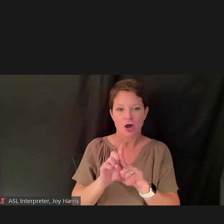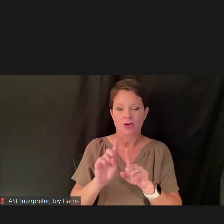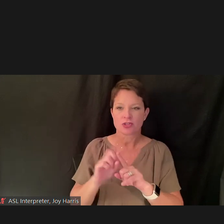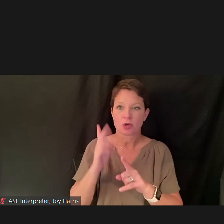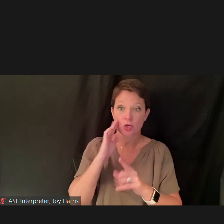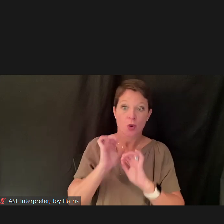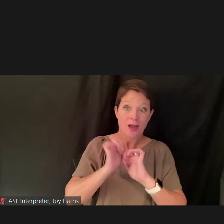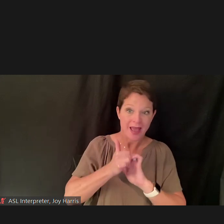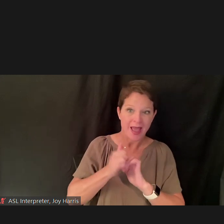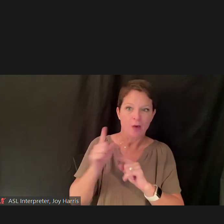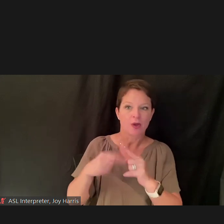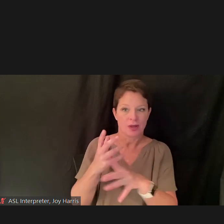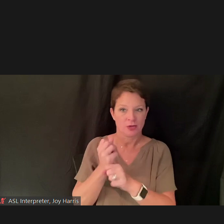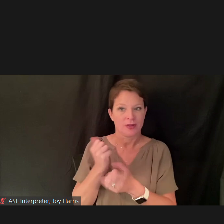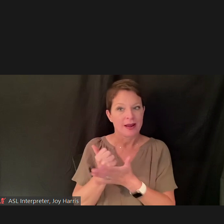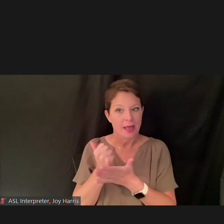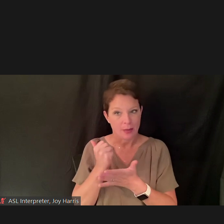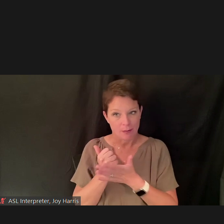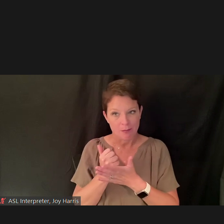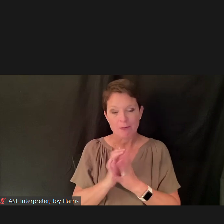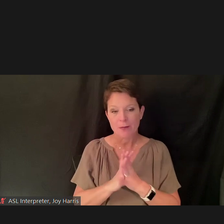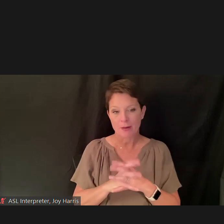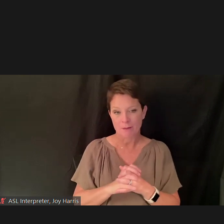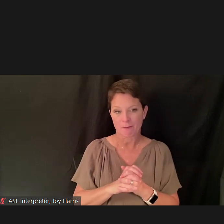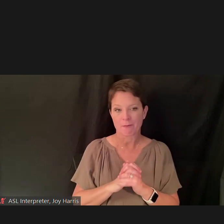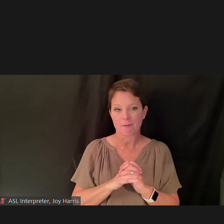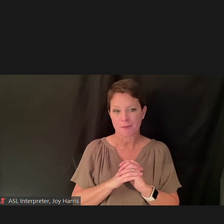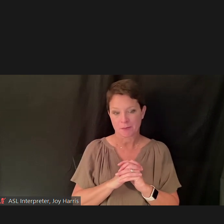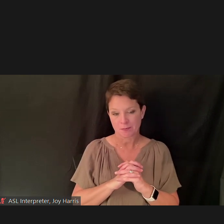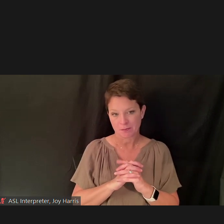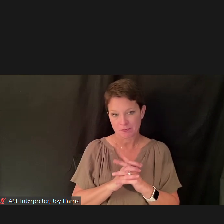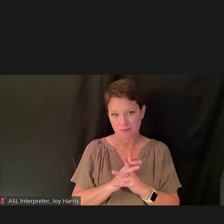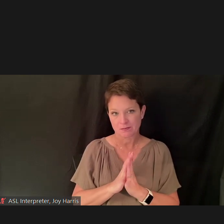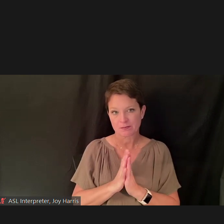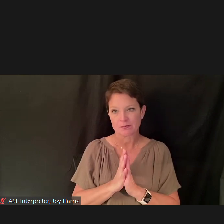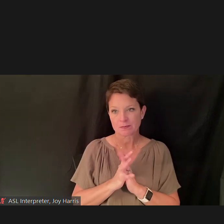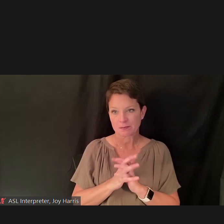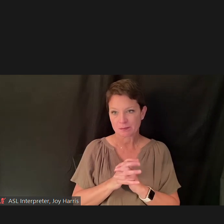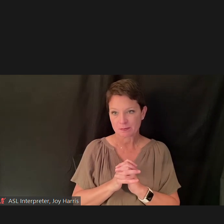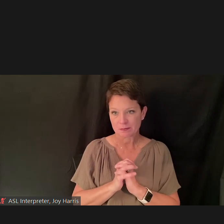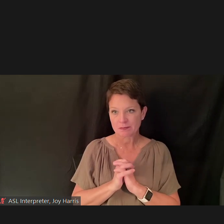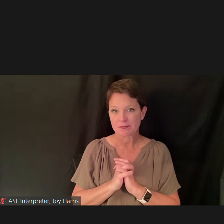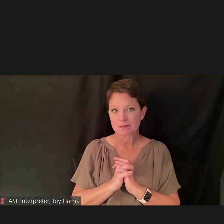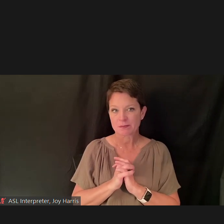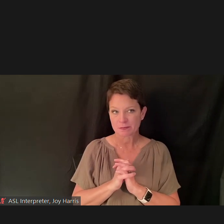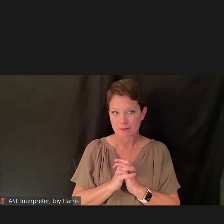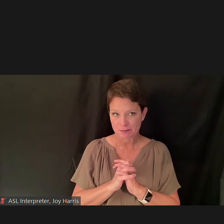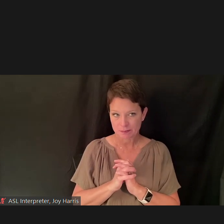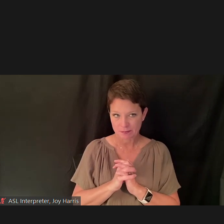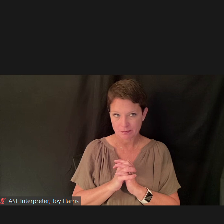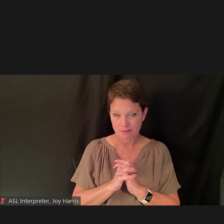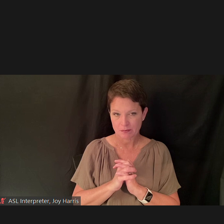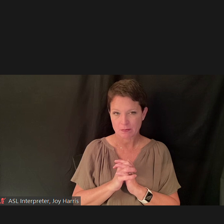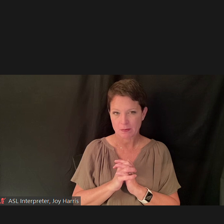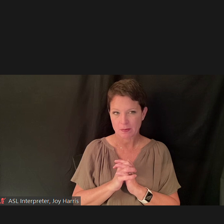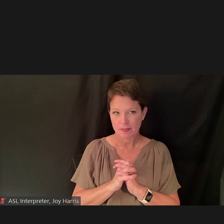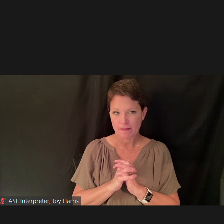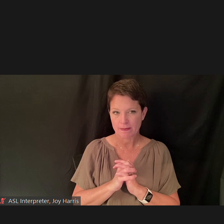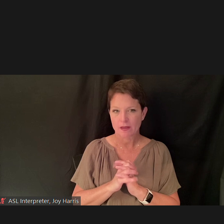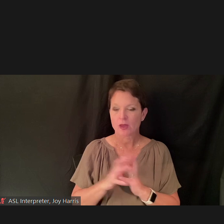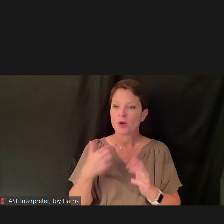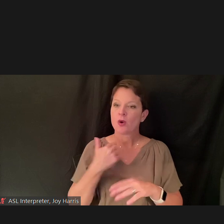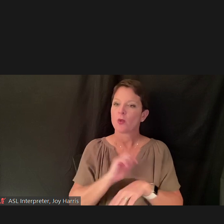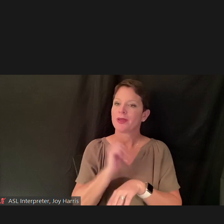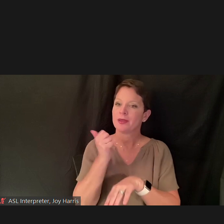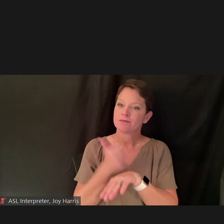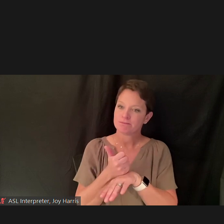que sepan cómo y cuándo buscar ayuda y reconocer las señales de una enfermedad de calor.